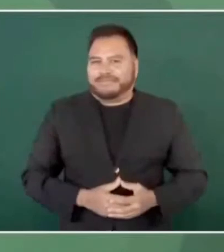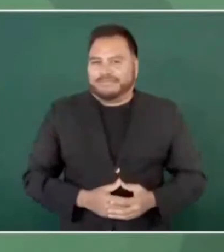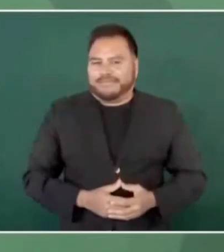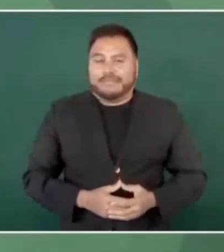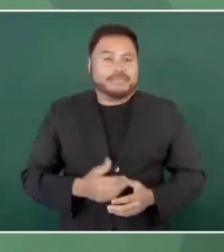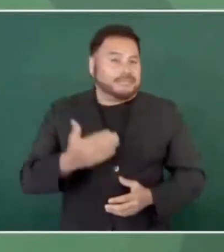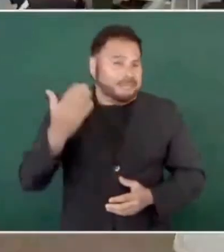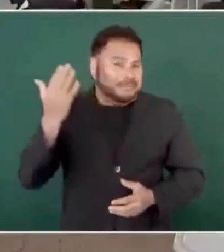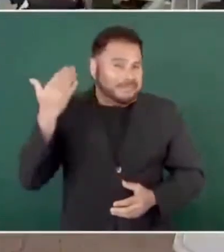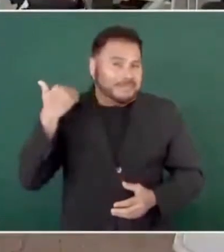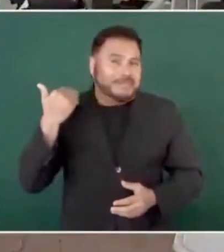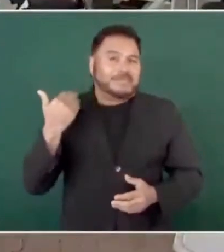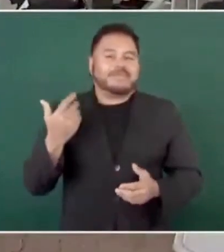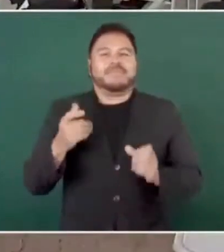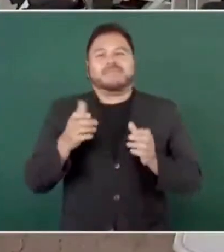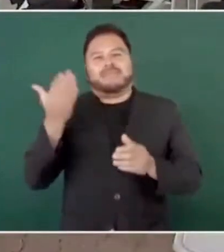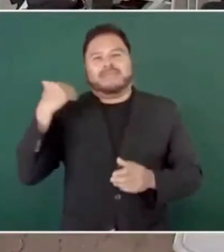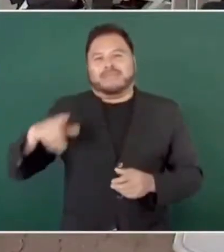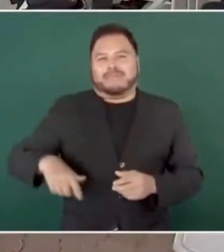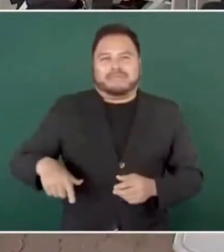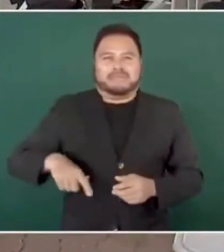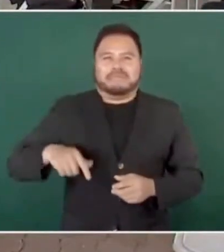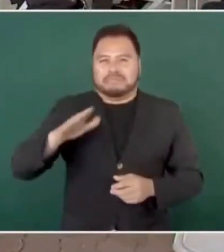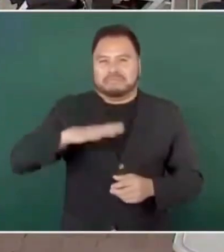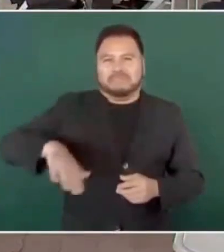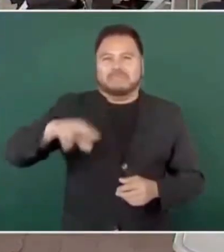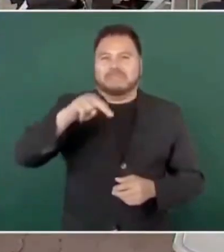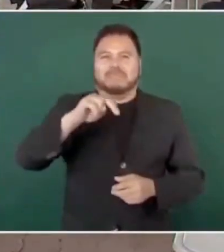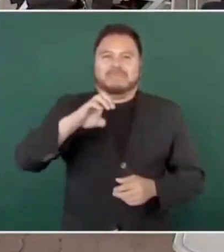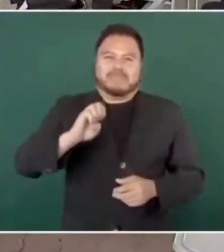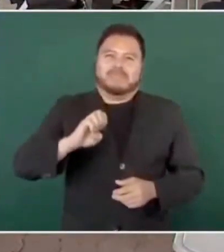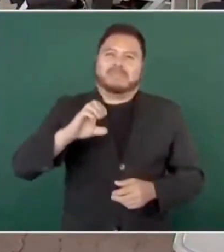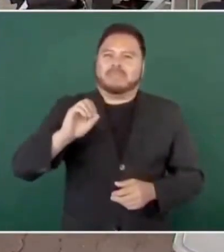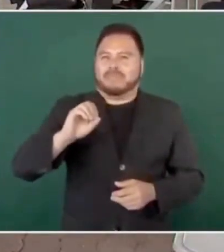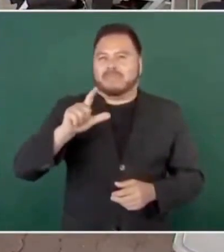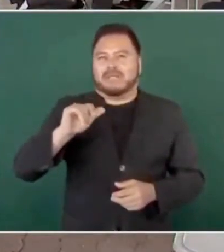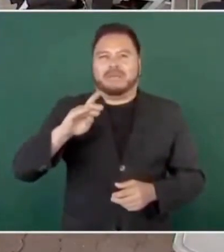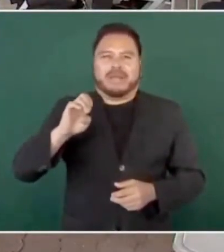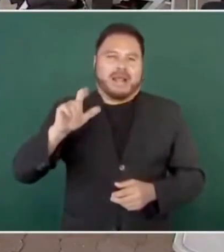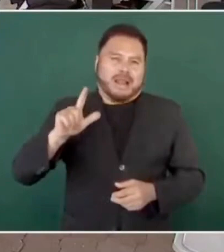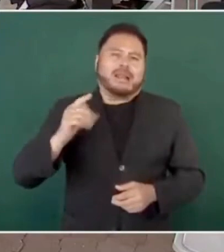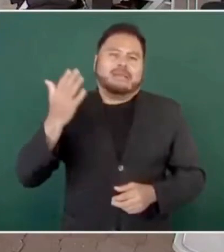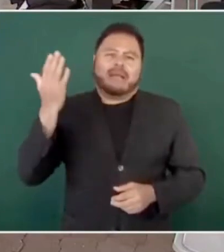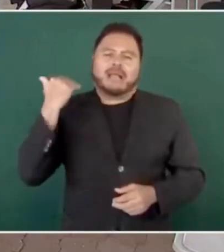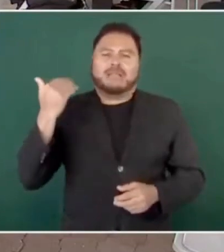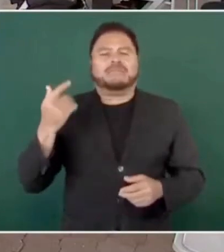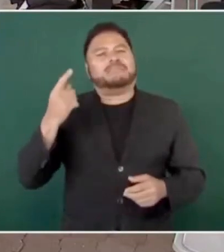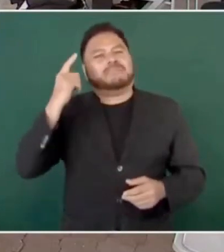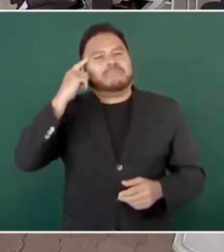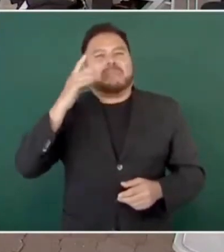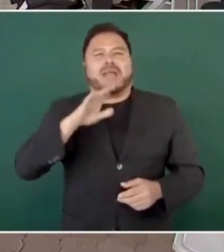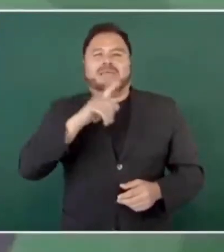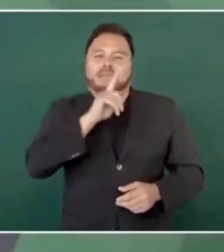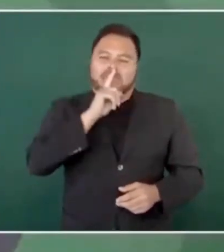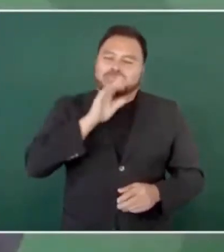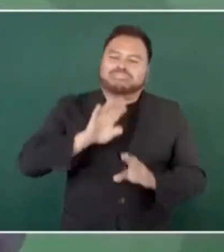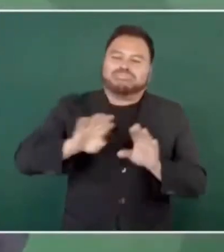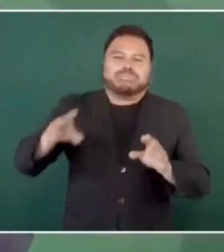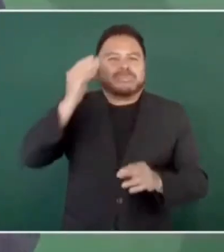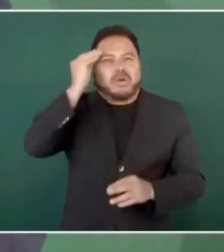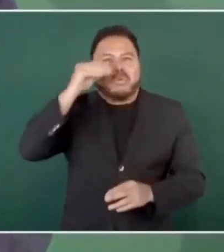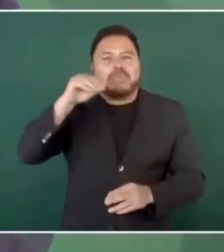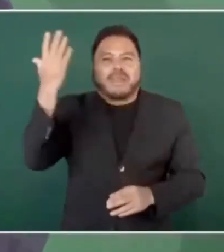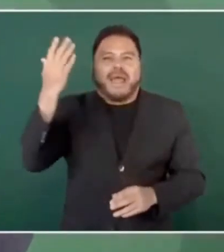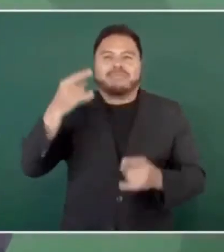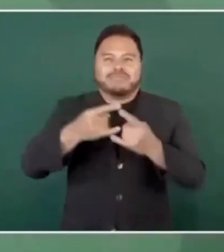durante todo el periodo neoliberal. Se procuró que nos olvidáramos de